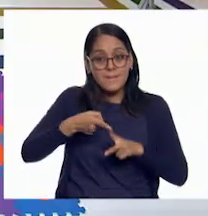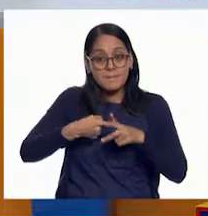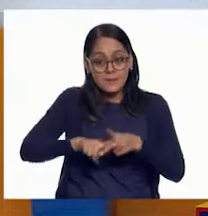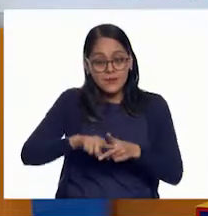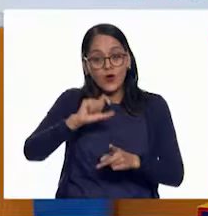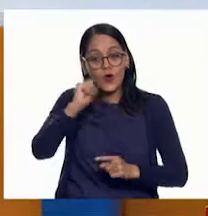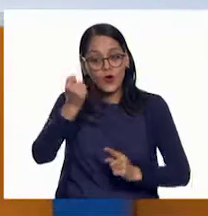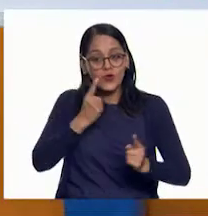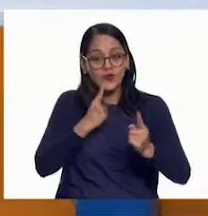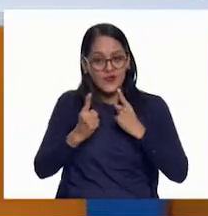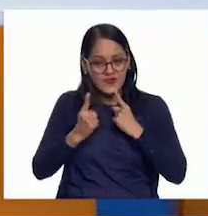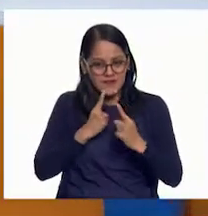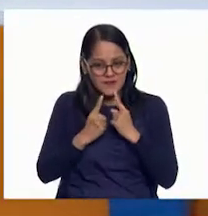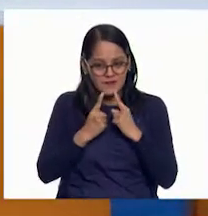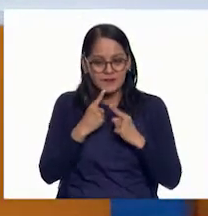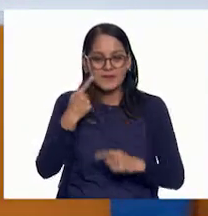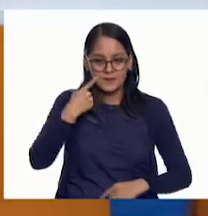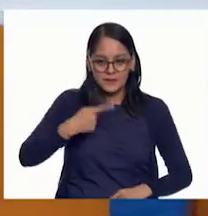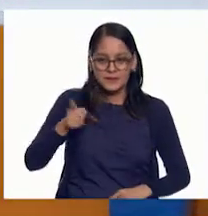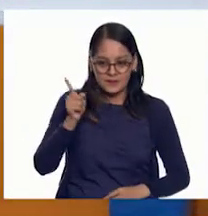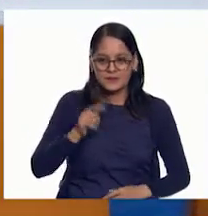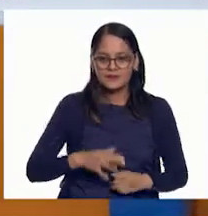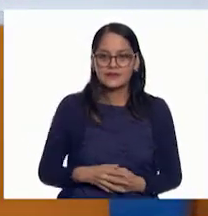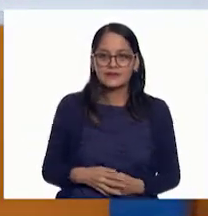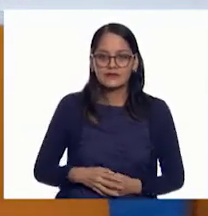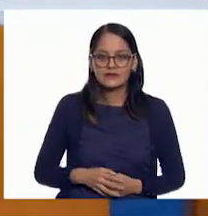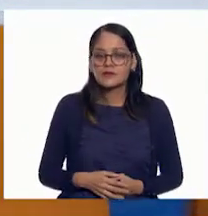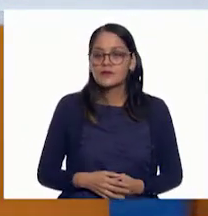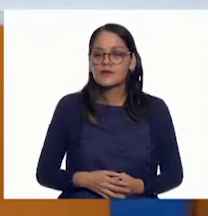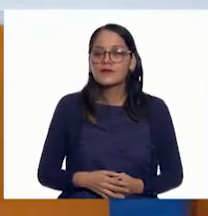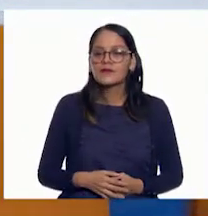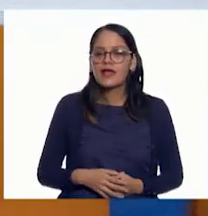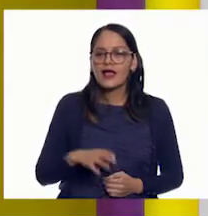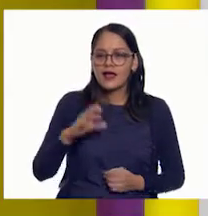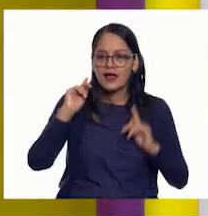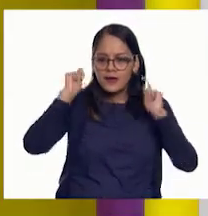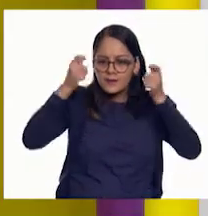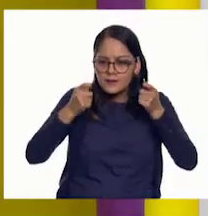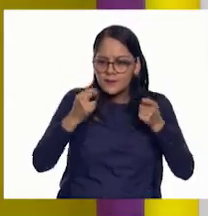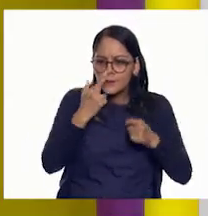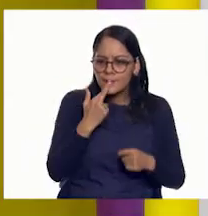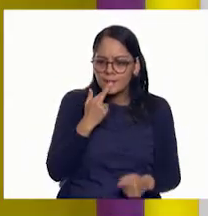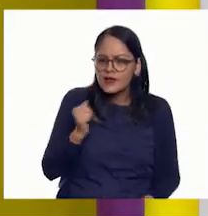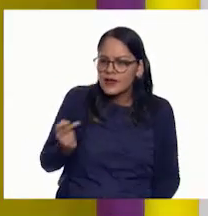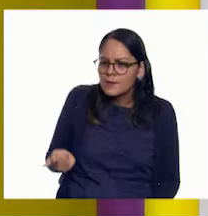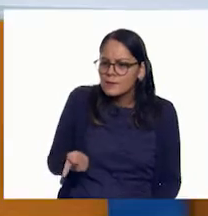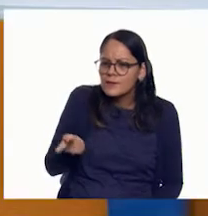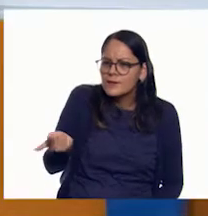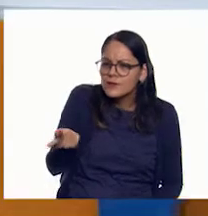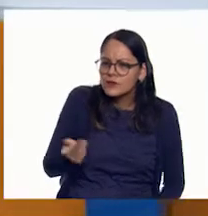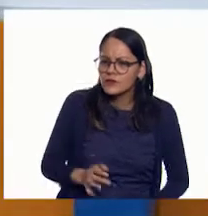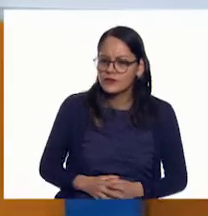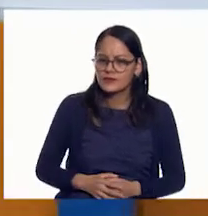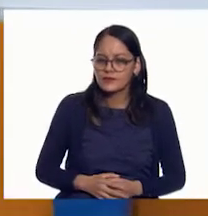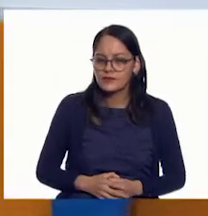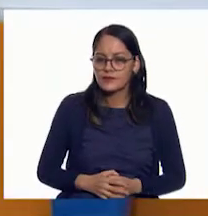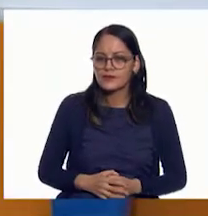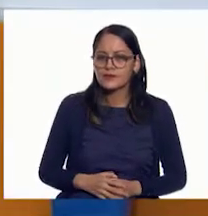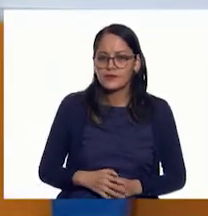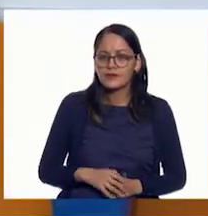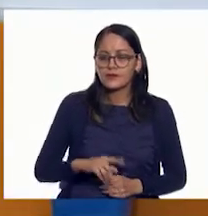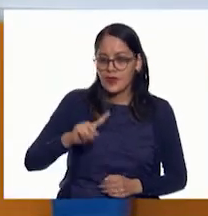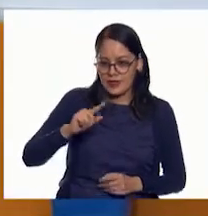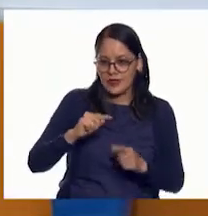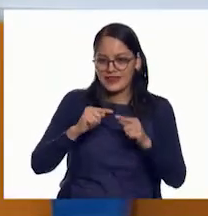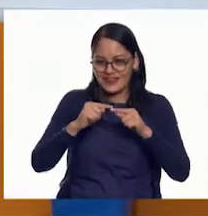niños y niñas, y entonces vamos a anotar. Caperucita le pregunta. Caperucita le pregunta y empieza el